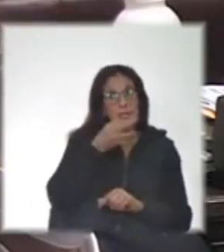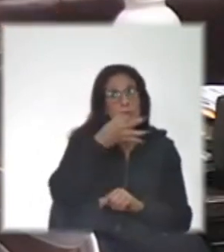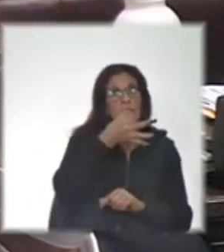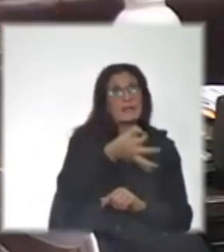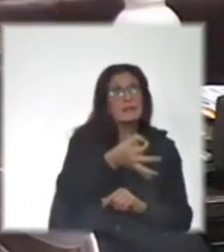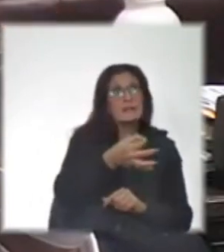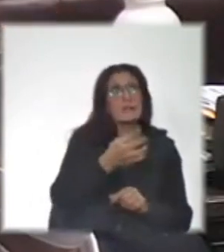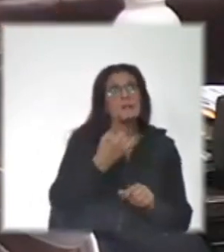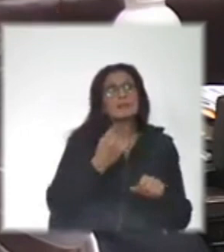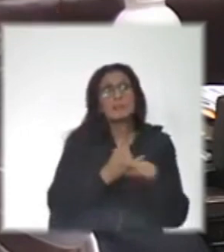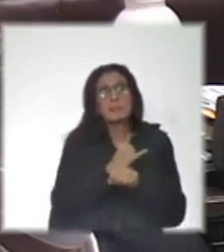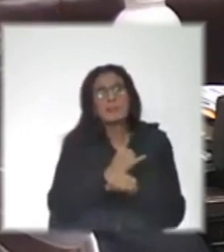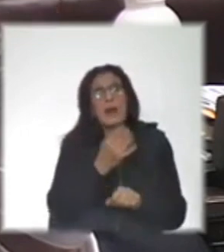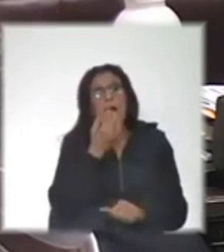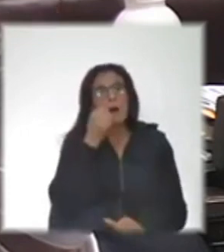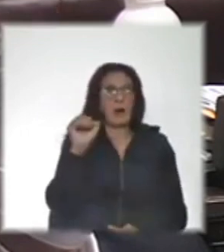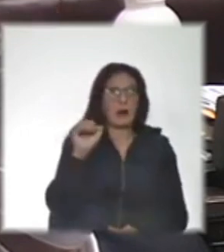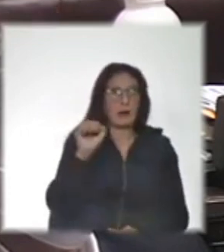un daño.